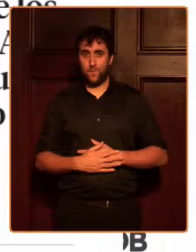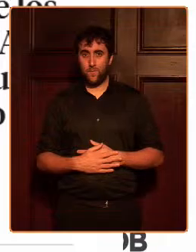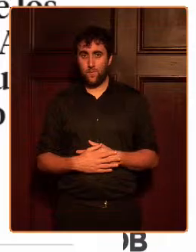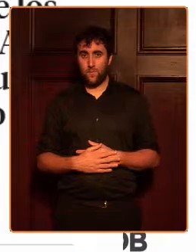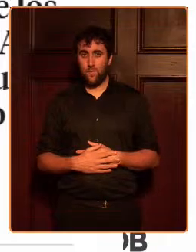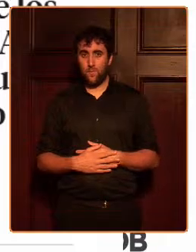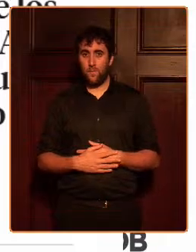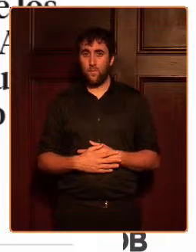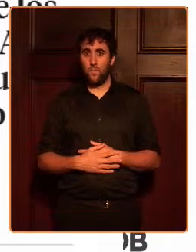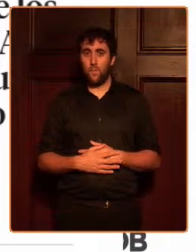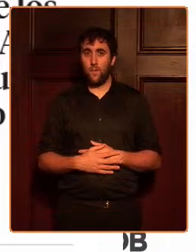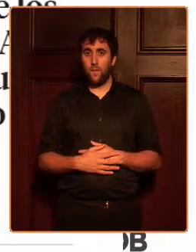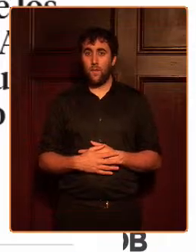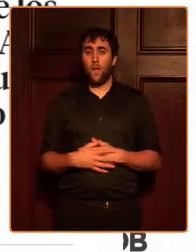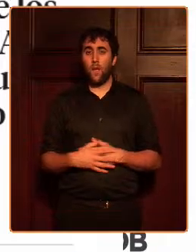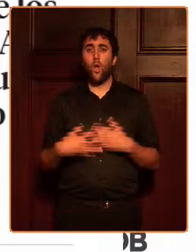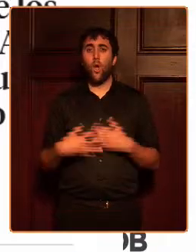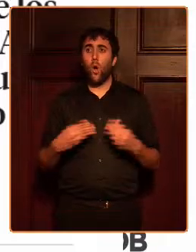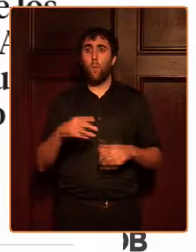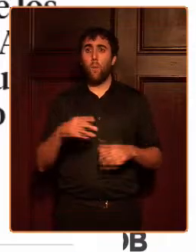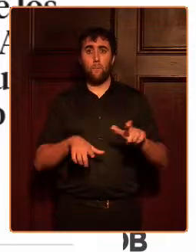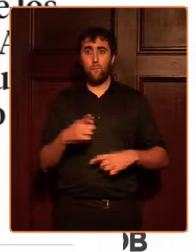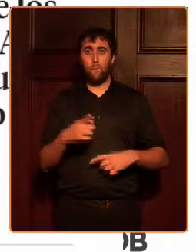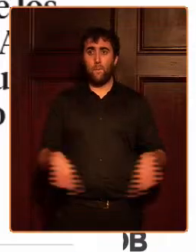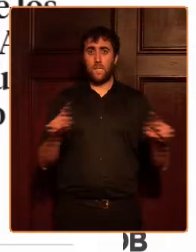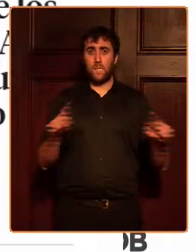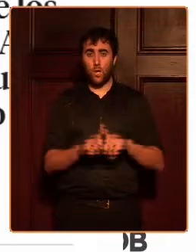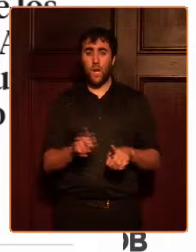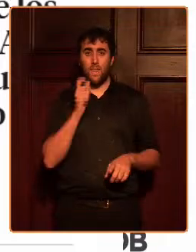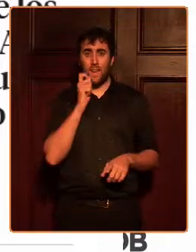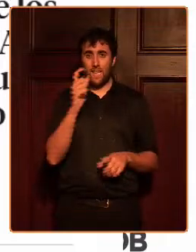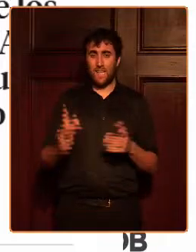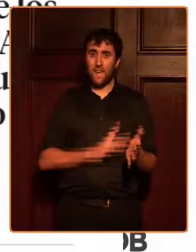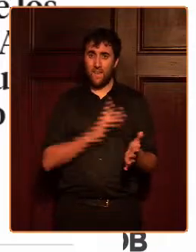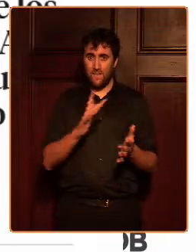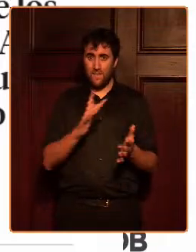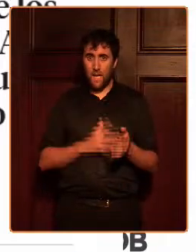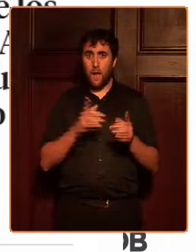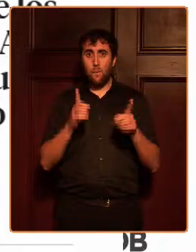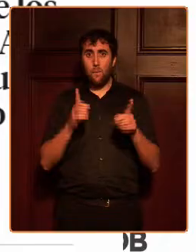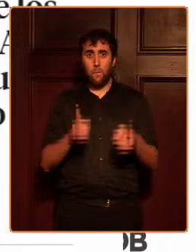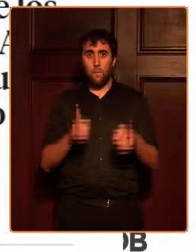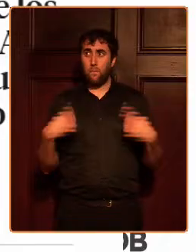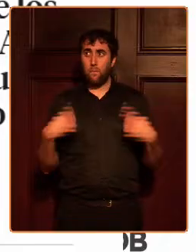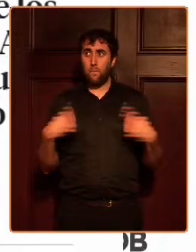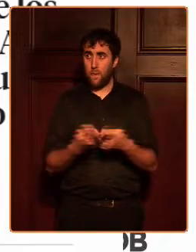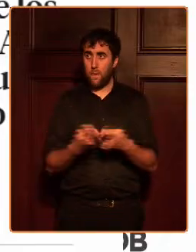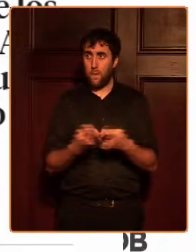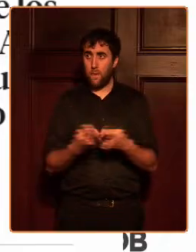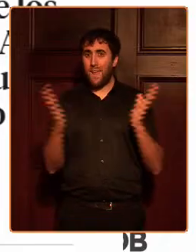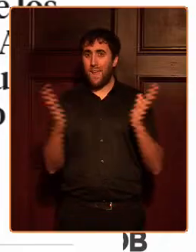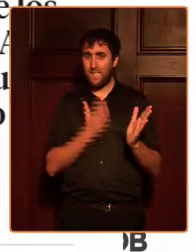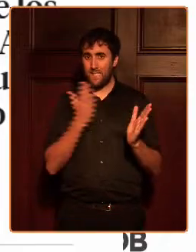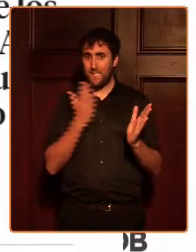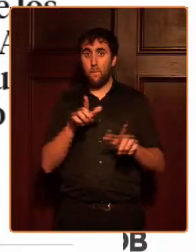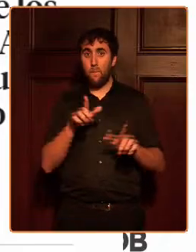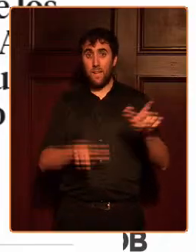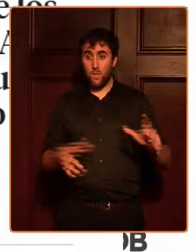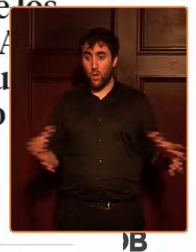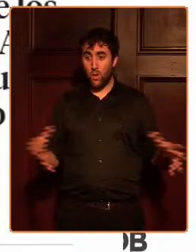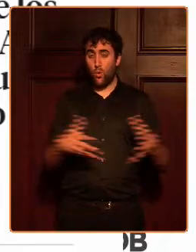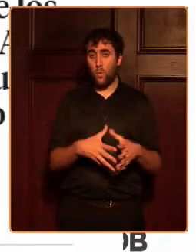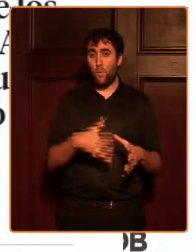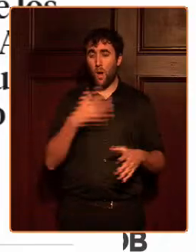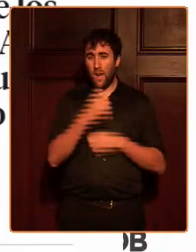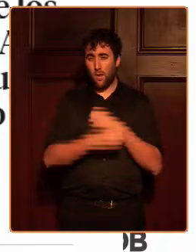¿Cómo está la gente utilizando la inteligencia artificial generativa? Estos son unos extractos de la prensa. La generación Z ha cambiado los